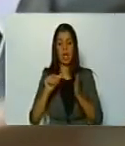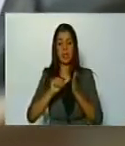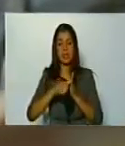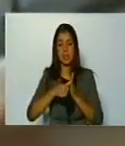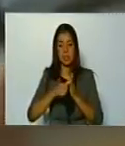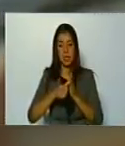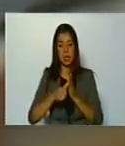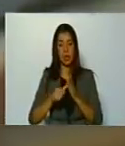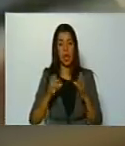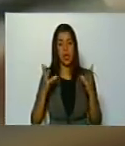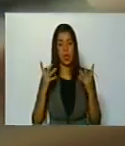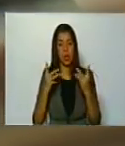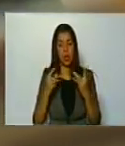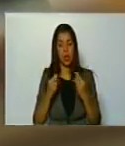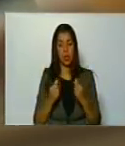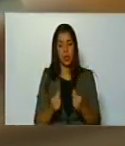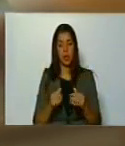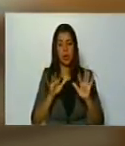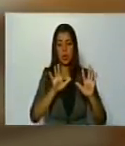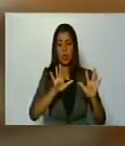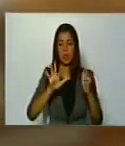de identidad número